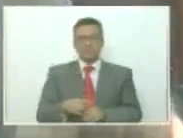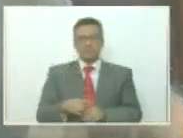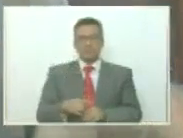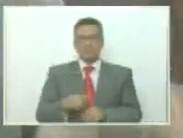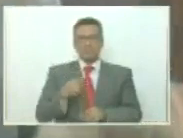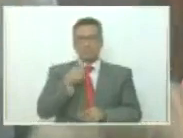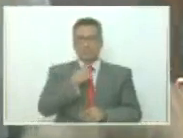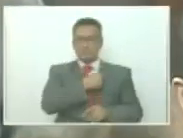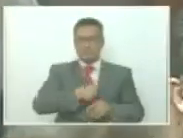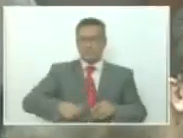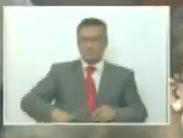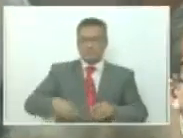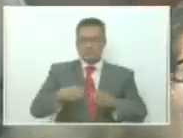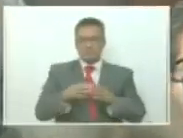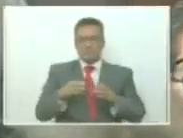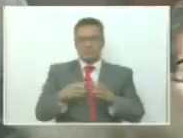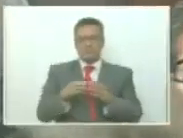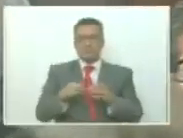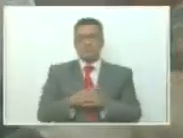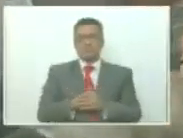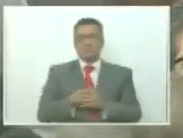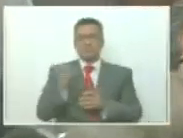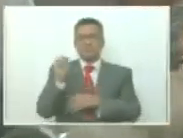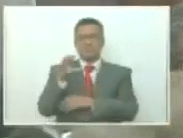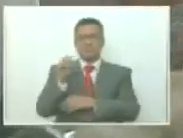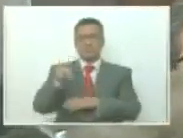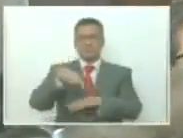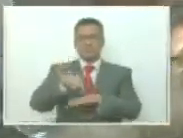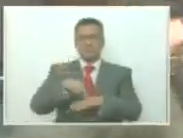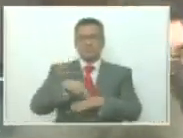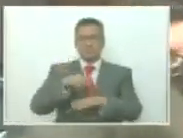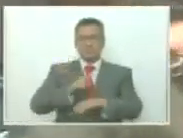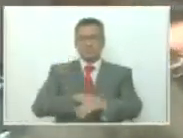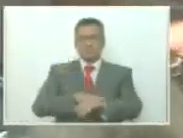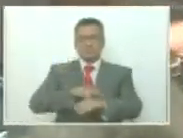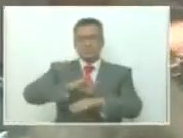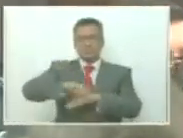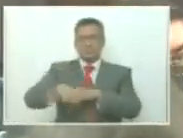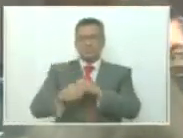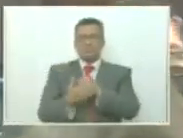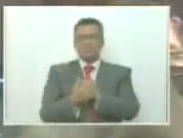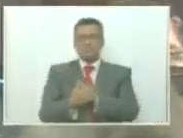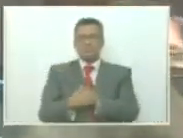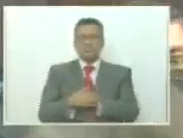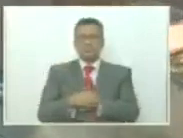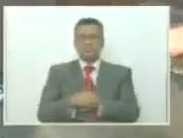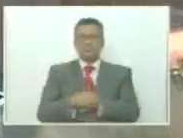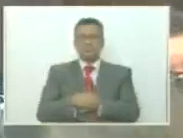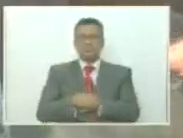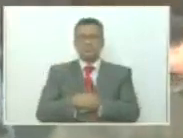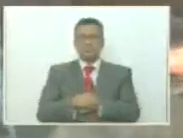señor presidente del Parlamento, doctor Jorge Rodríguez Gómez,